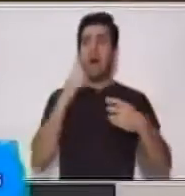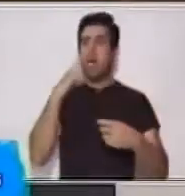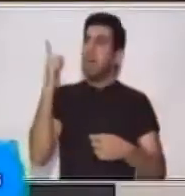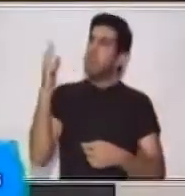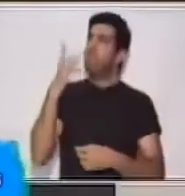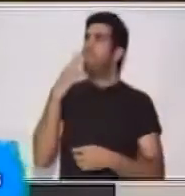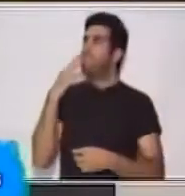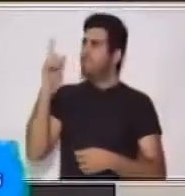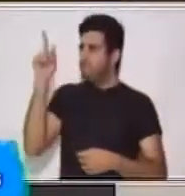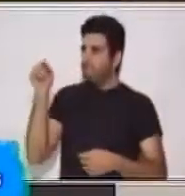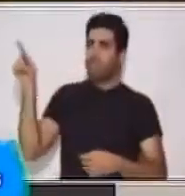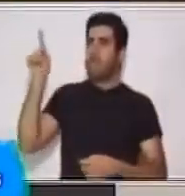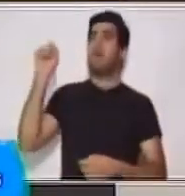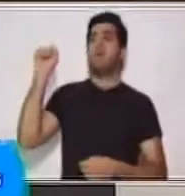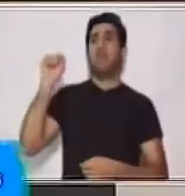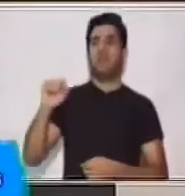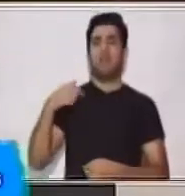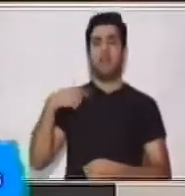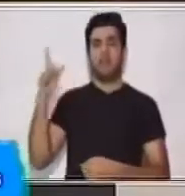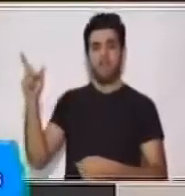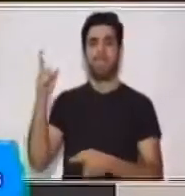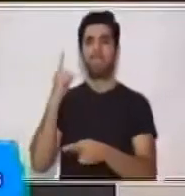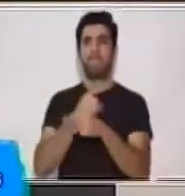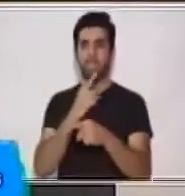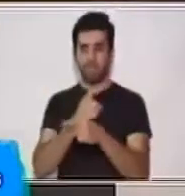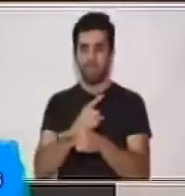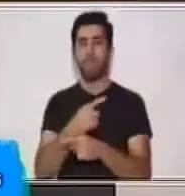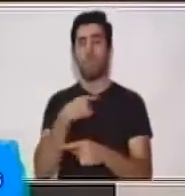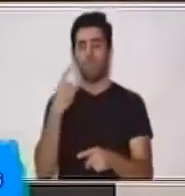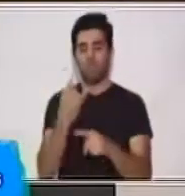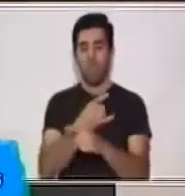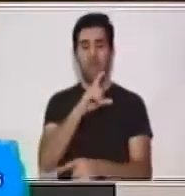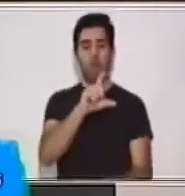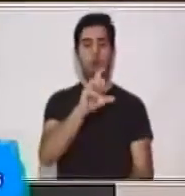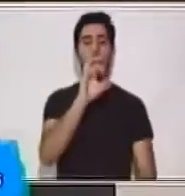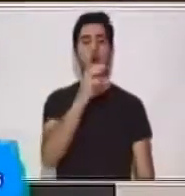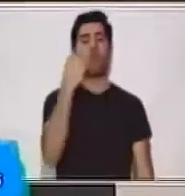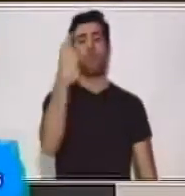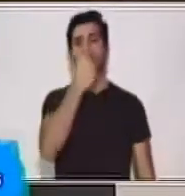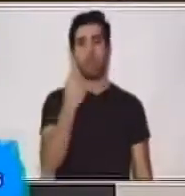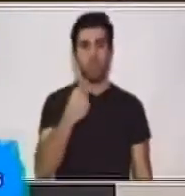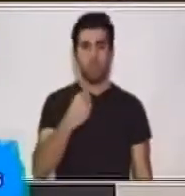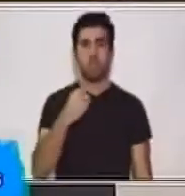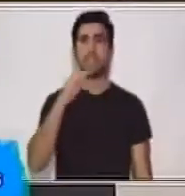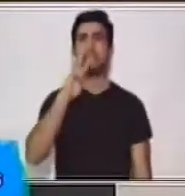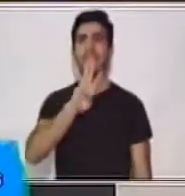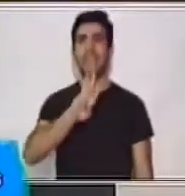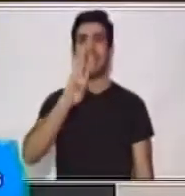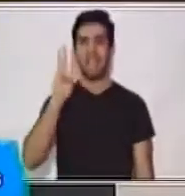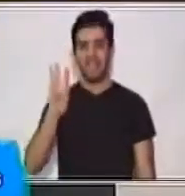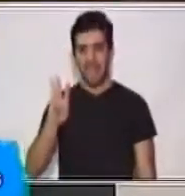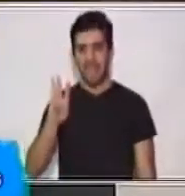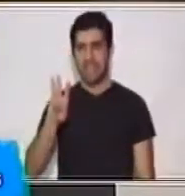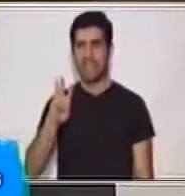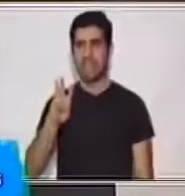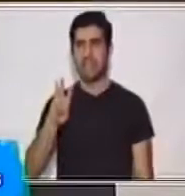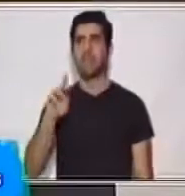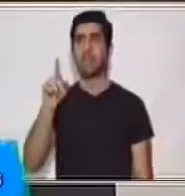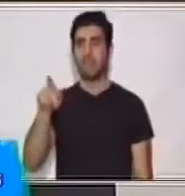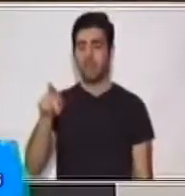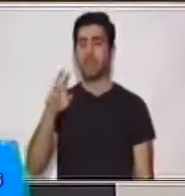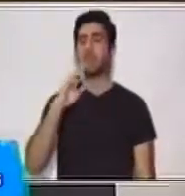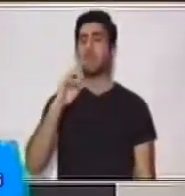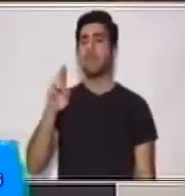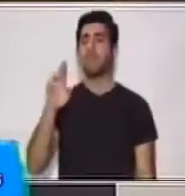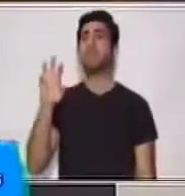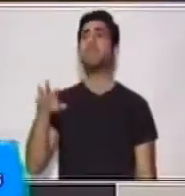hipotenusa, por tanto voy a utilizar coseno. Entonces yo ya puedo decir que va a ser coseno de 33 y el coseno